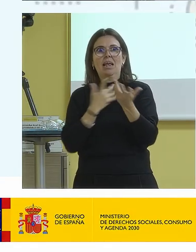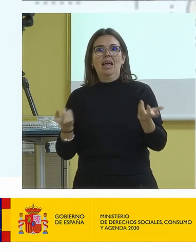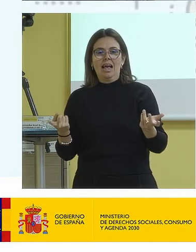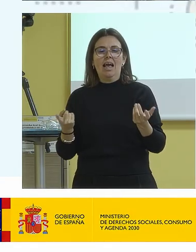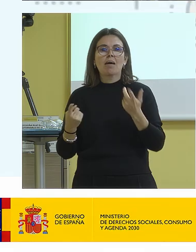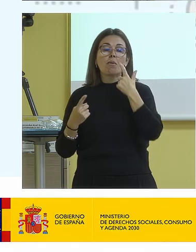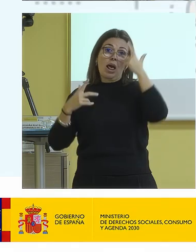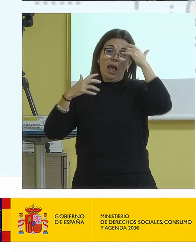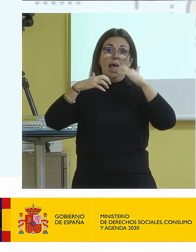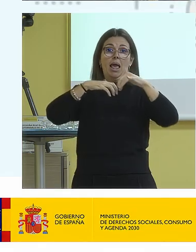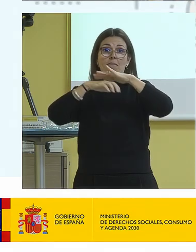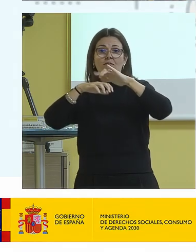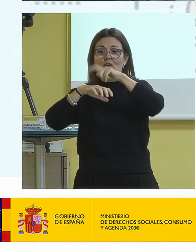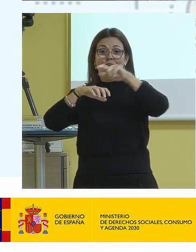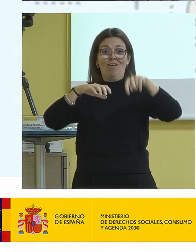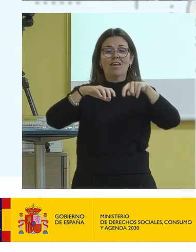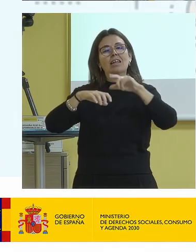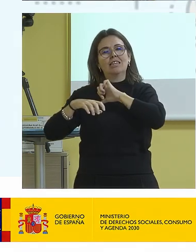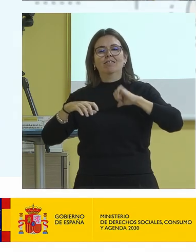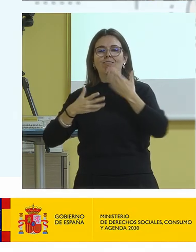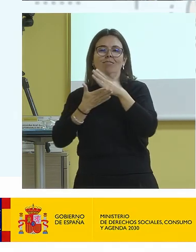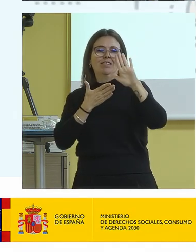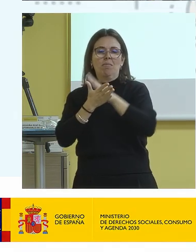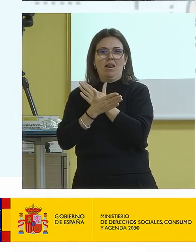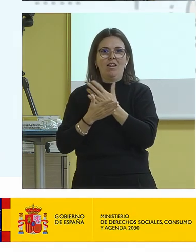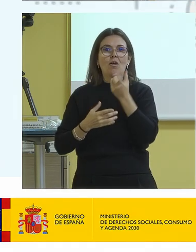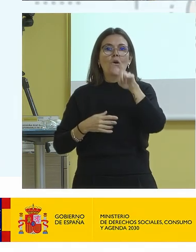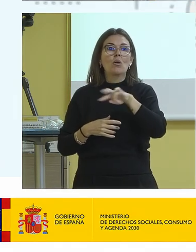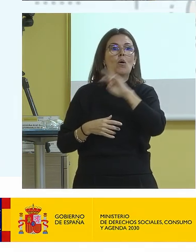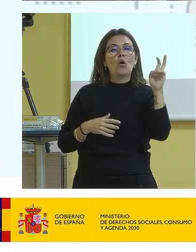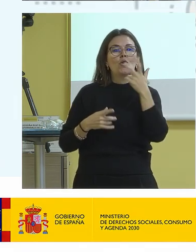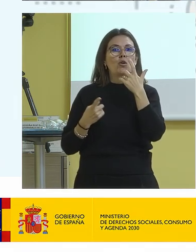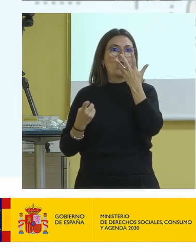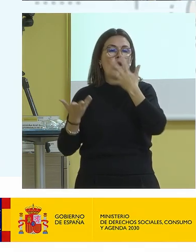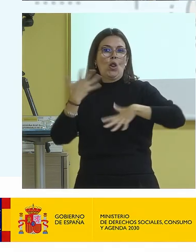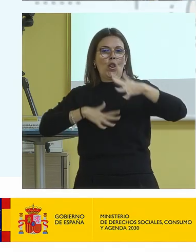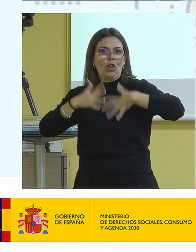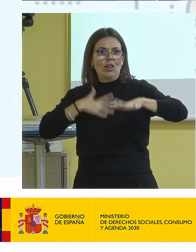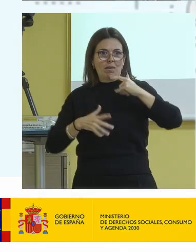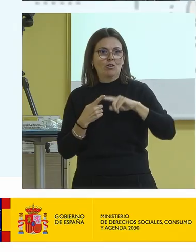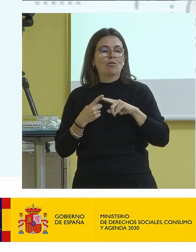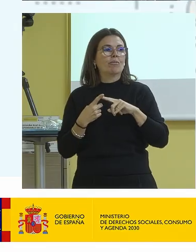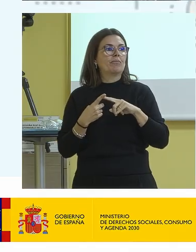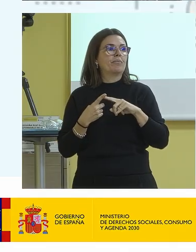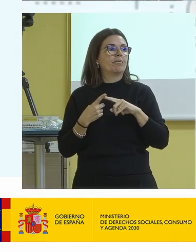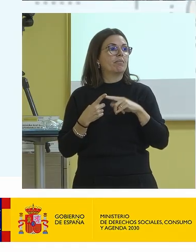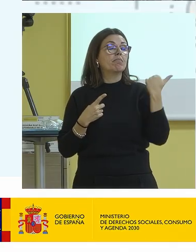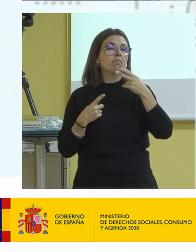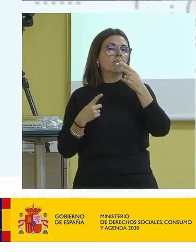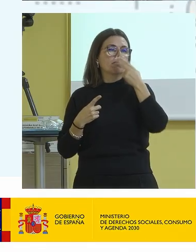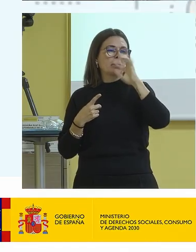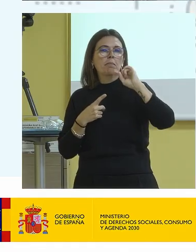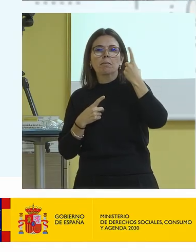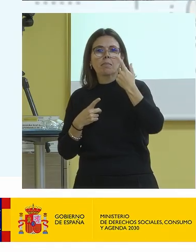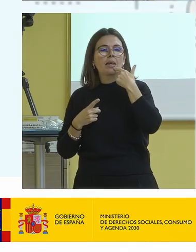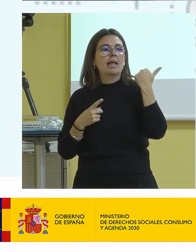de cada hemisferio tiene una personalidad distinta, pues arreglado. La ilusión de conocimiento, esta me parece uno de los elementos más interesantes, es el